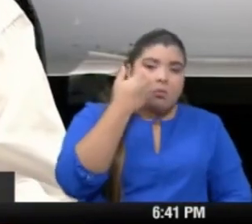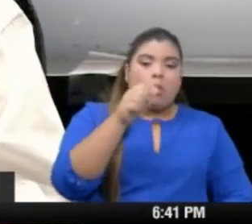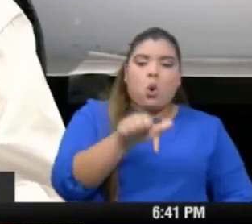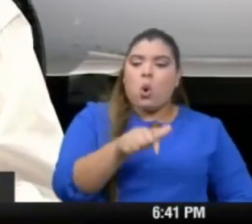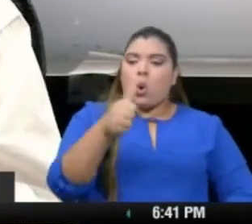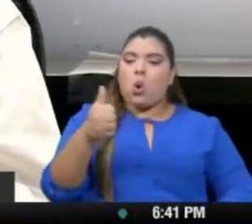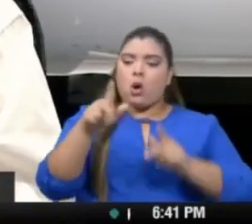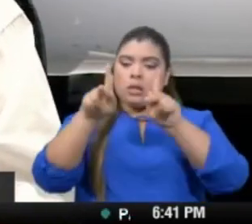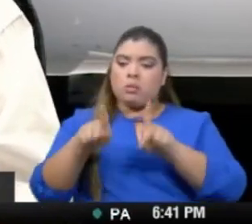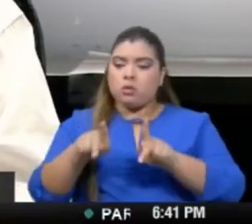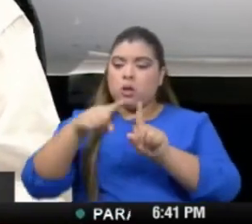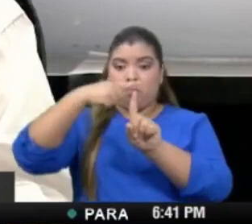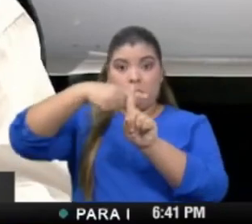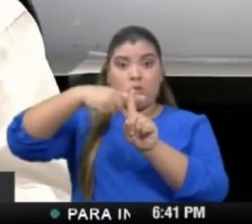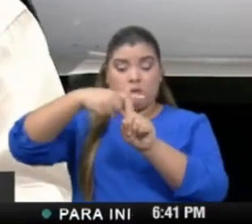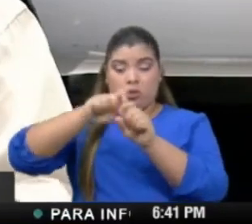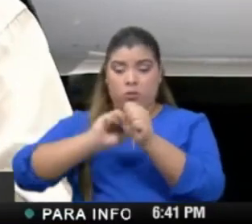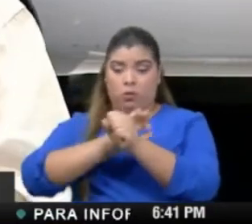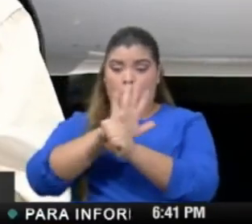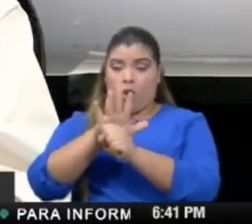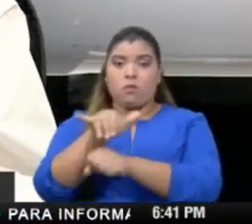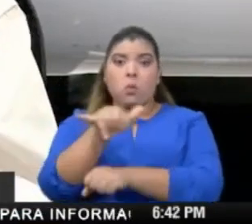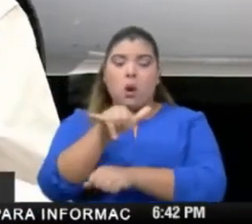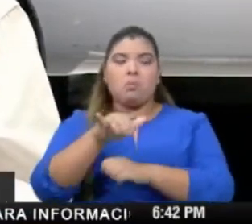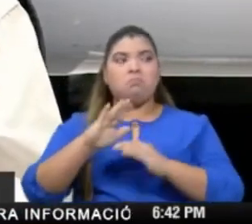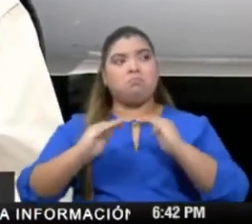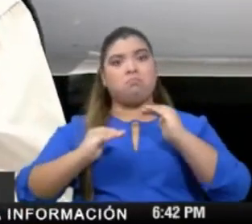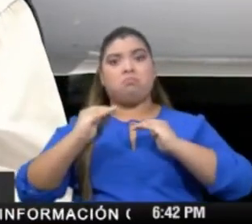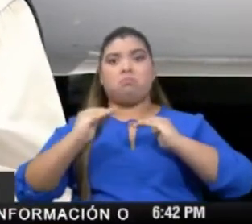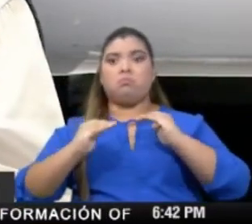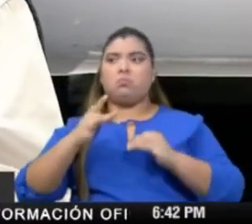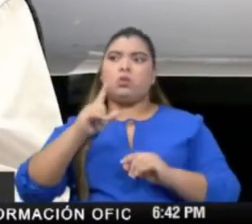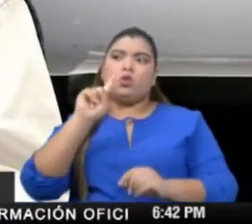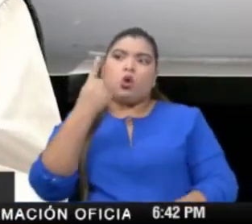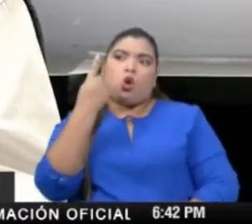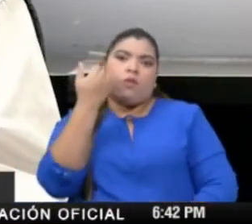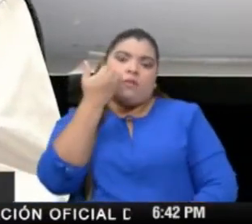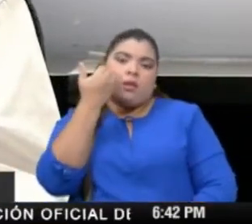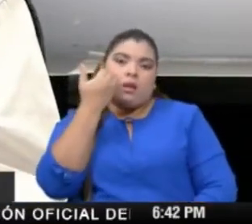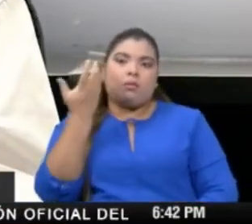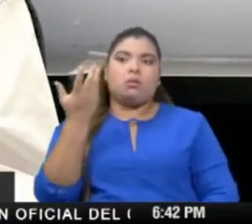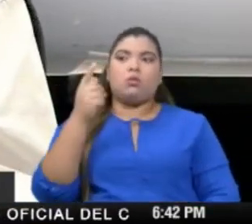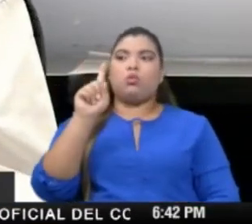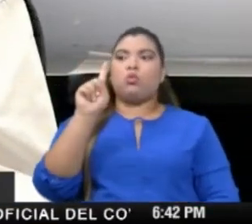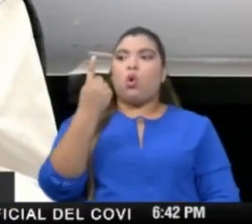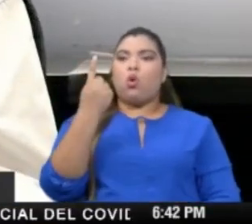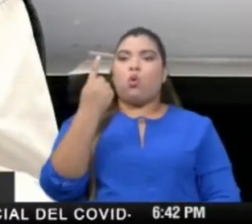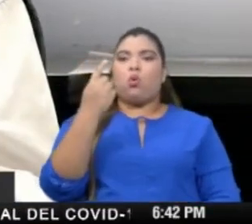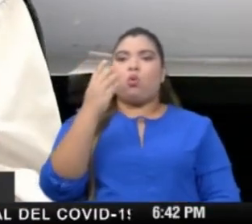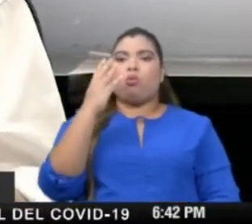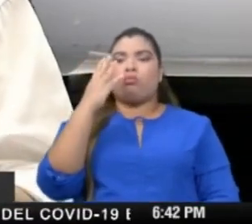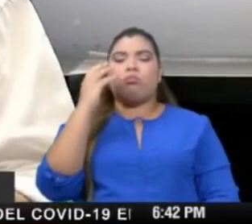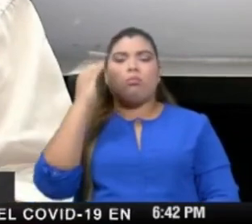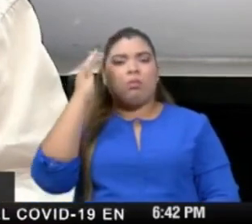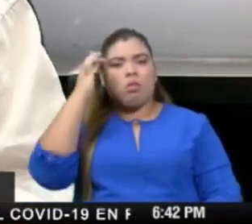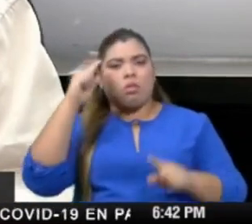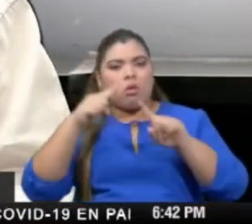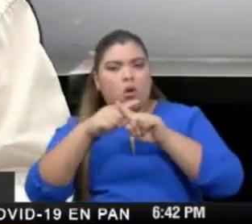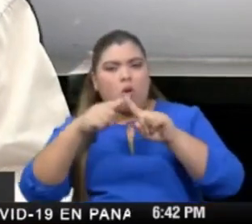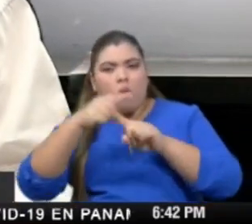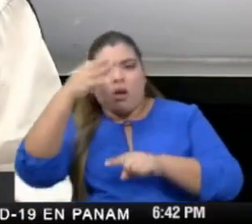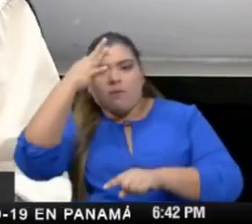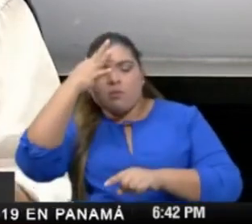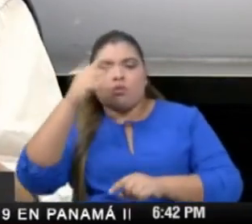insuficiencia respiratoria que no nos damos cuenta, porque el paciente de repente deja o pierde su capacidad